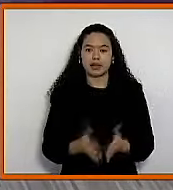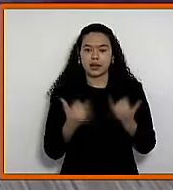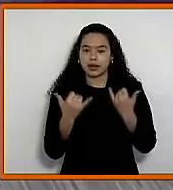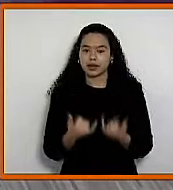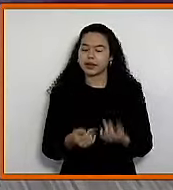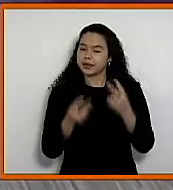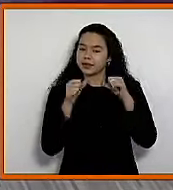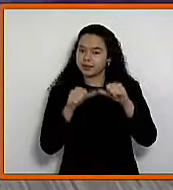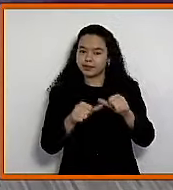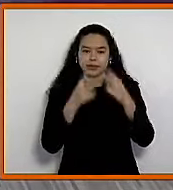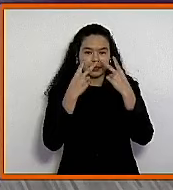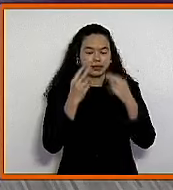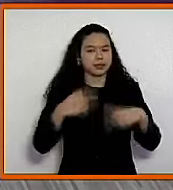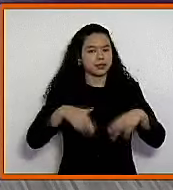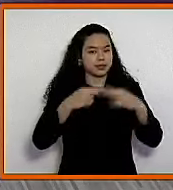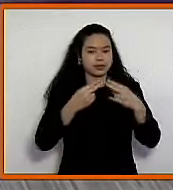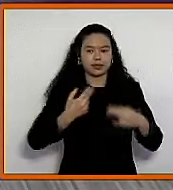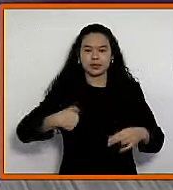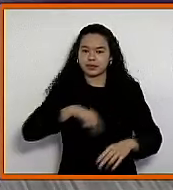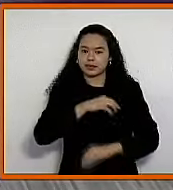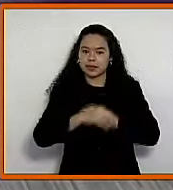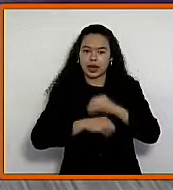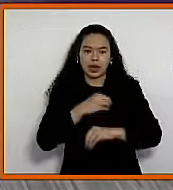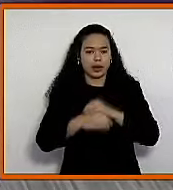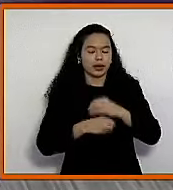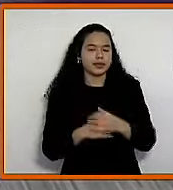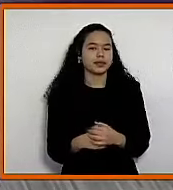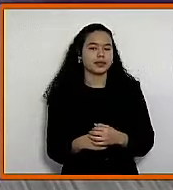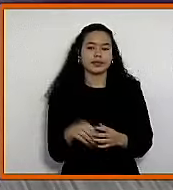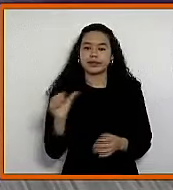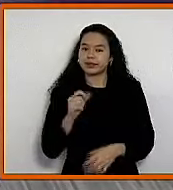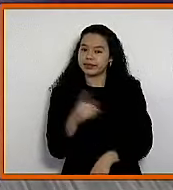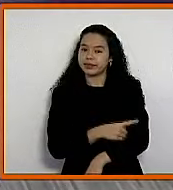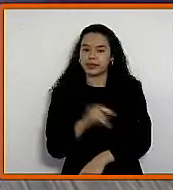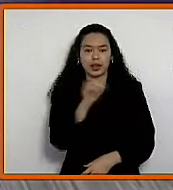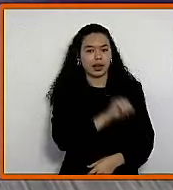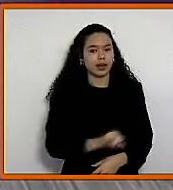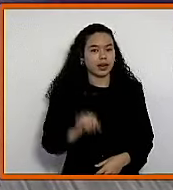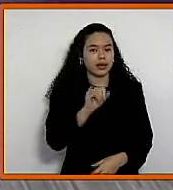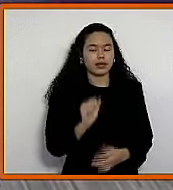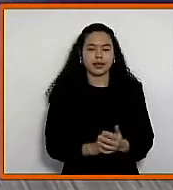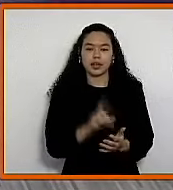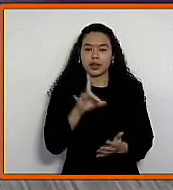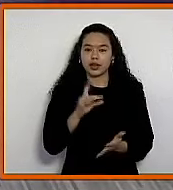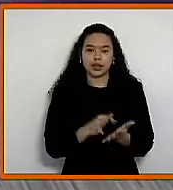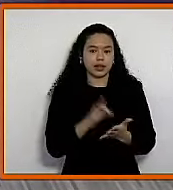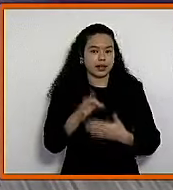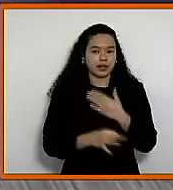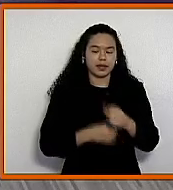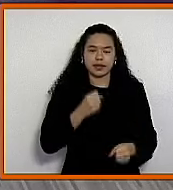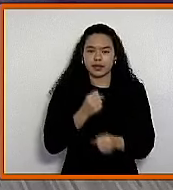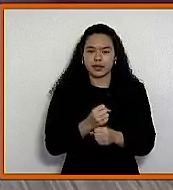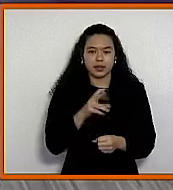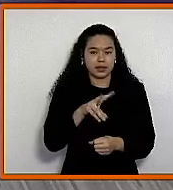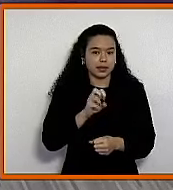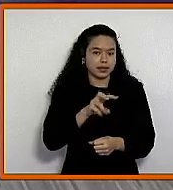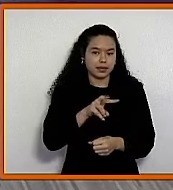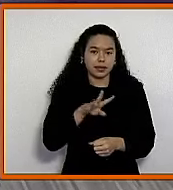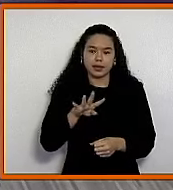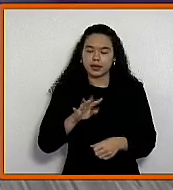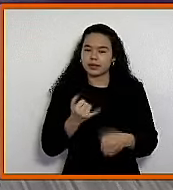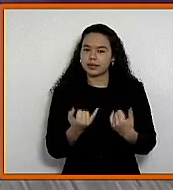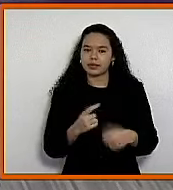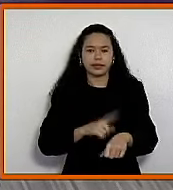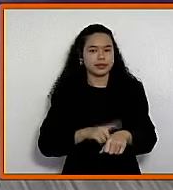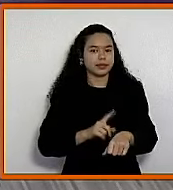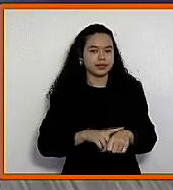que siempre están atentos y conectados a nuestros sorteos. El día de hoy, jueves 8 de febrero del año 2024. Cuando el